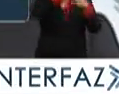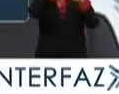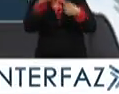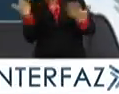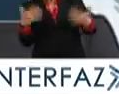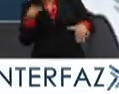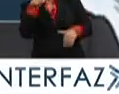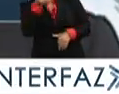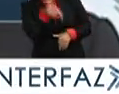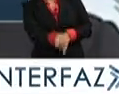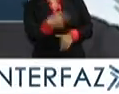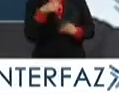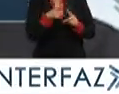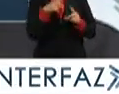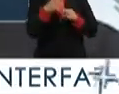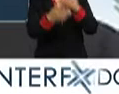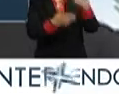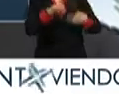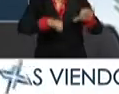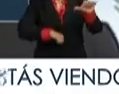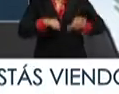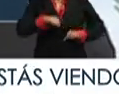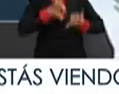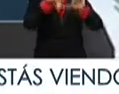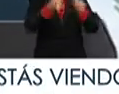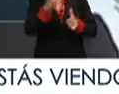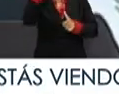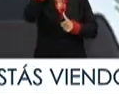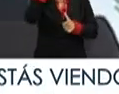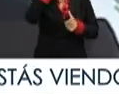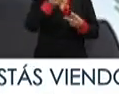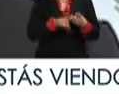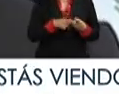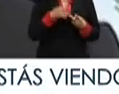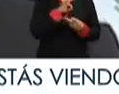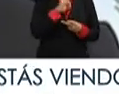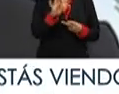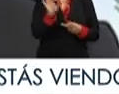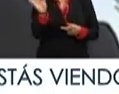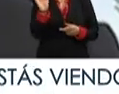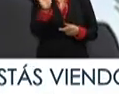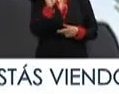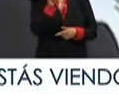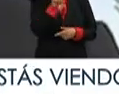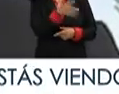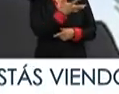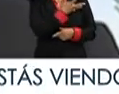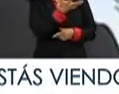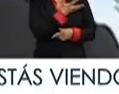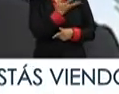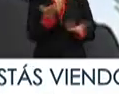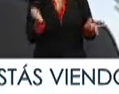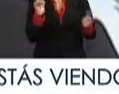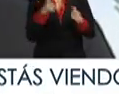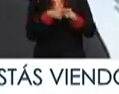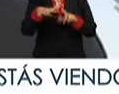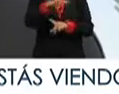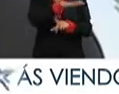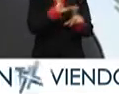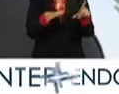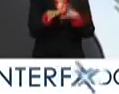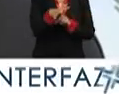en desarrollo de actividades artístico-culturales, pueden de alguna manera tener alguna